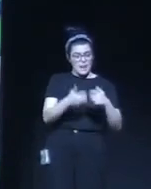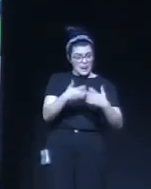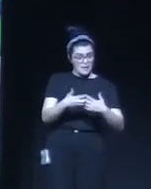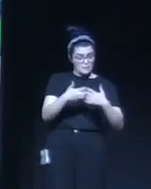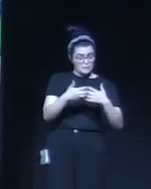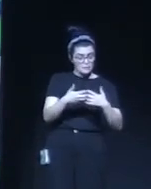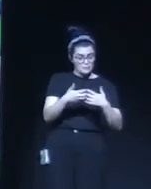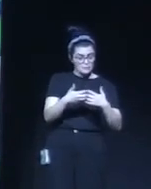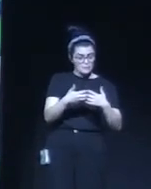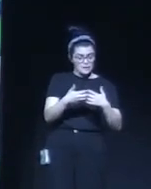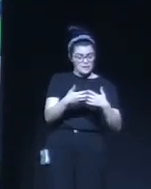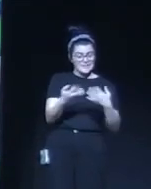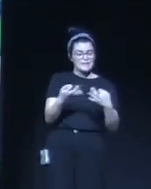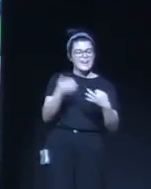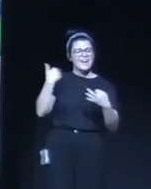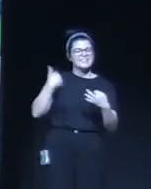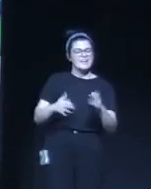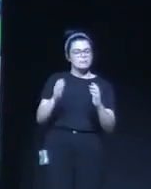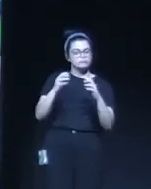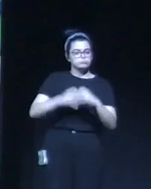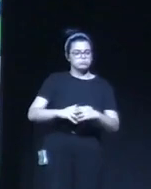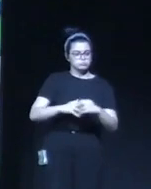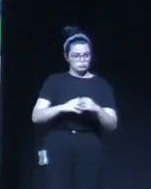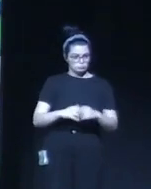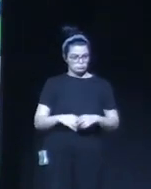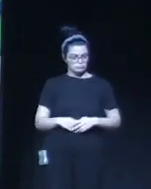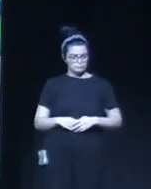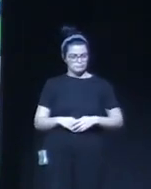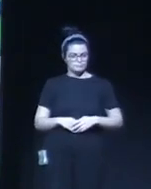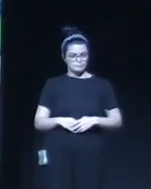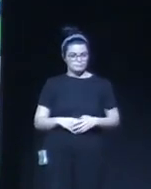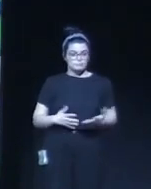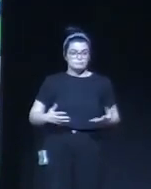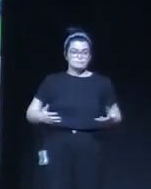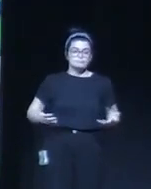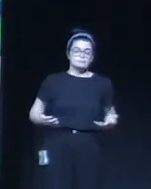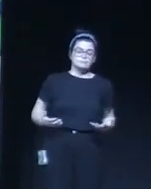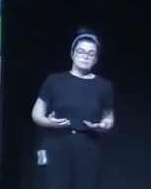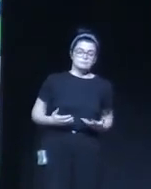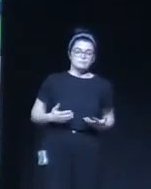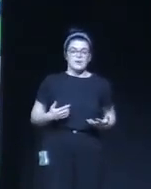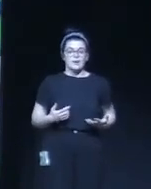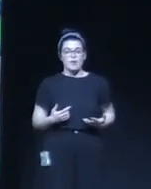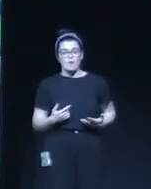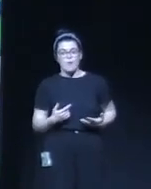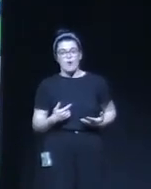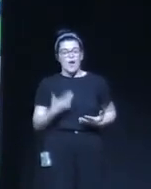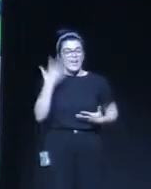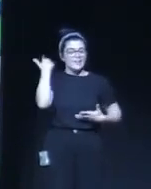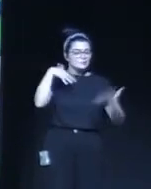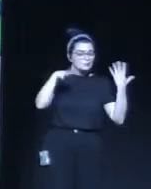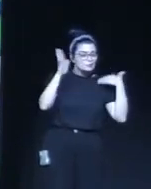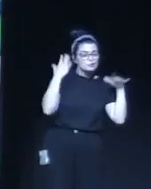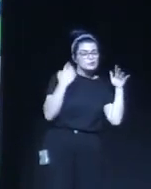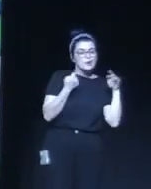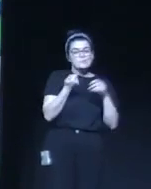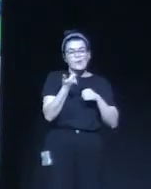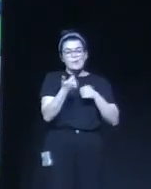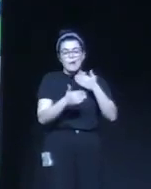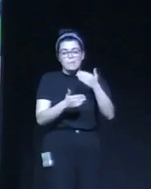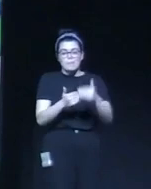deberían de haberla demolido, pero están dando largas y luego ha prescrito,